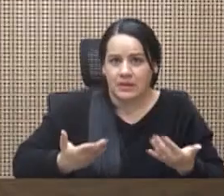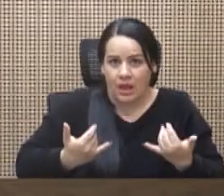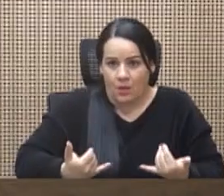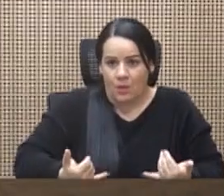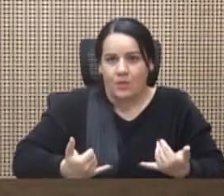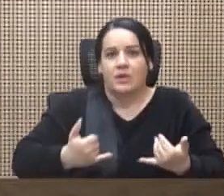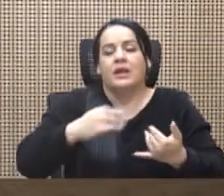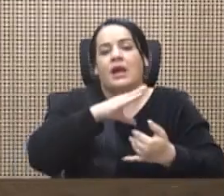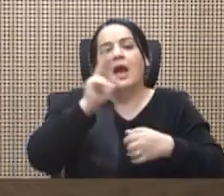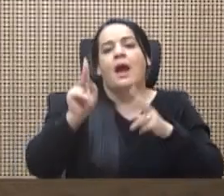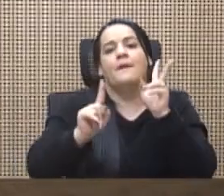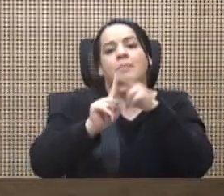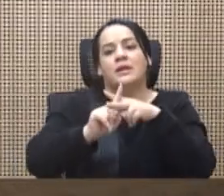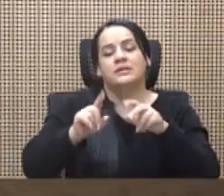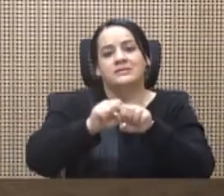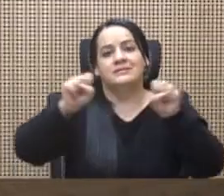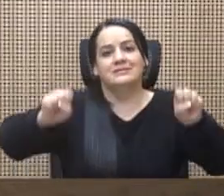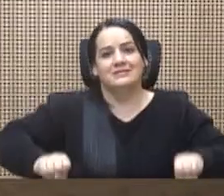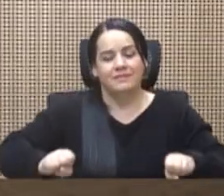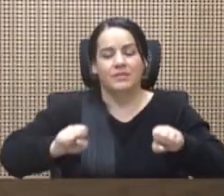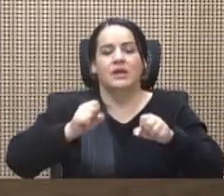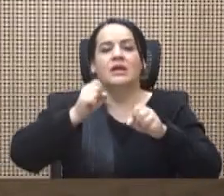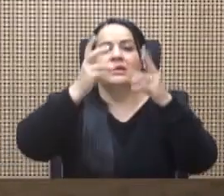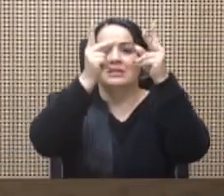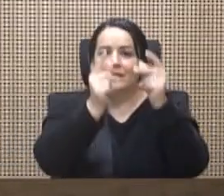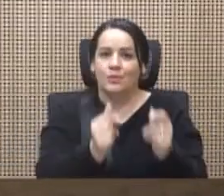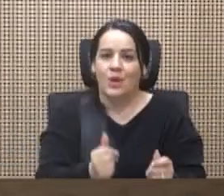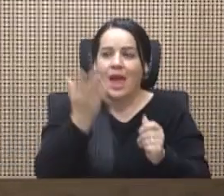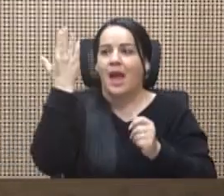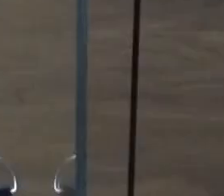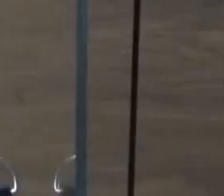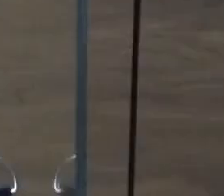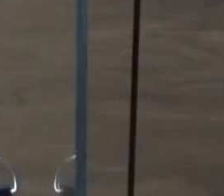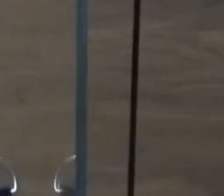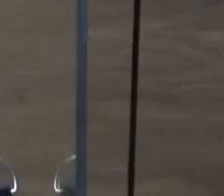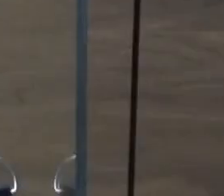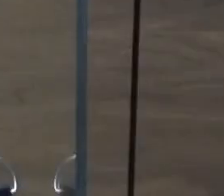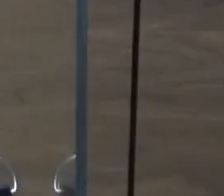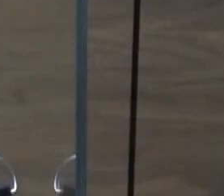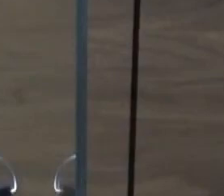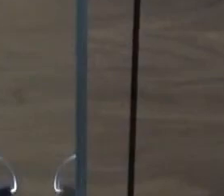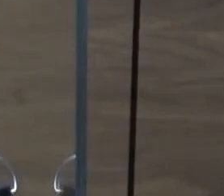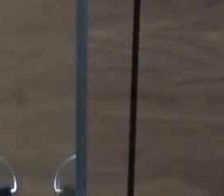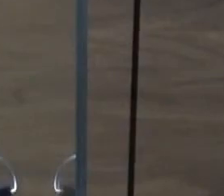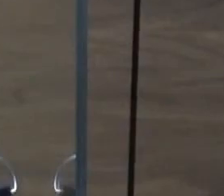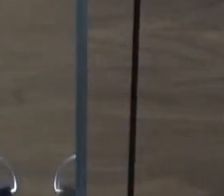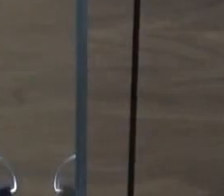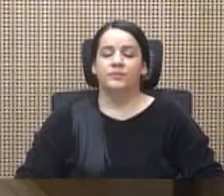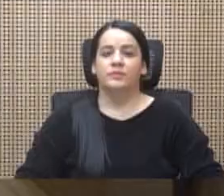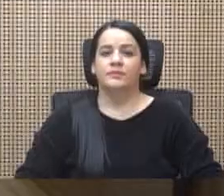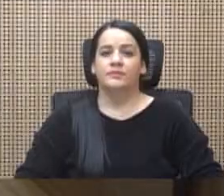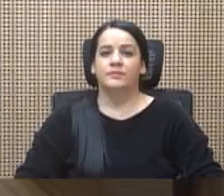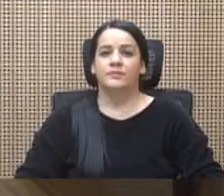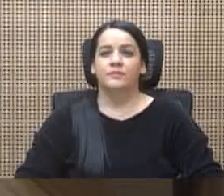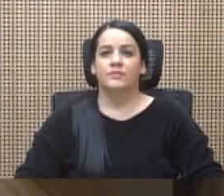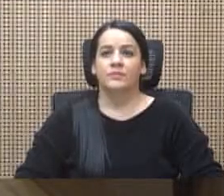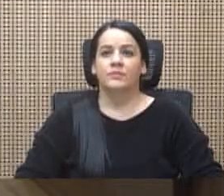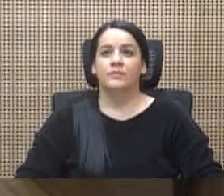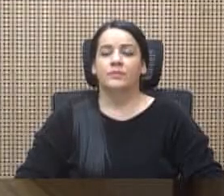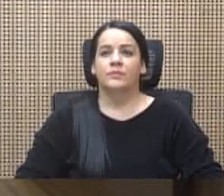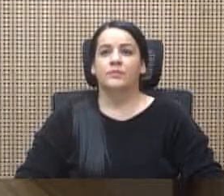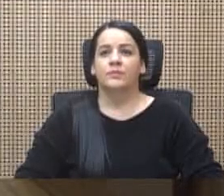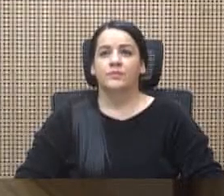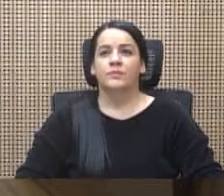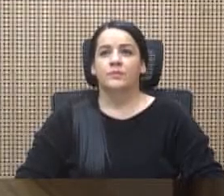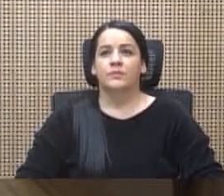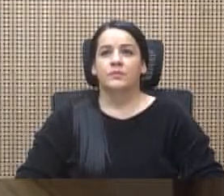porque cambia el uso de un terreno y lo traslada a la municipalidad de huecoechea Sin embargo algunos parlamentarios criticaron